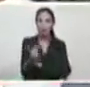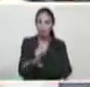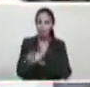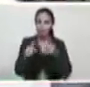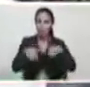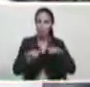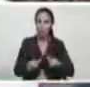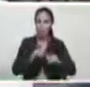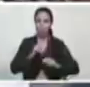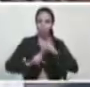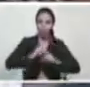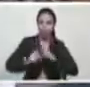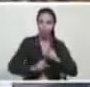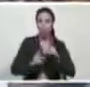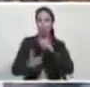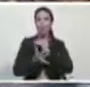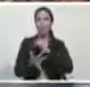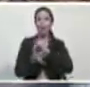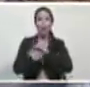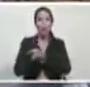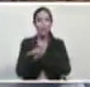Con tecnología nacional.